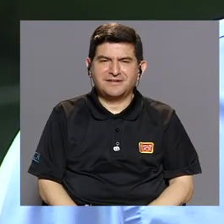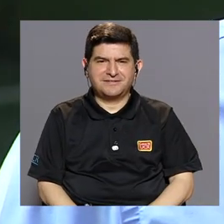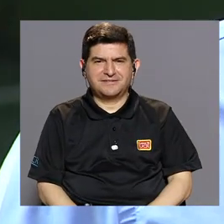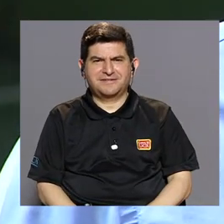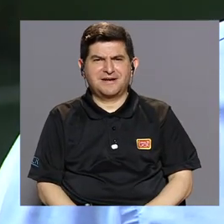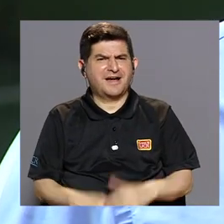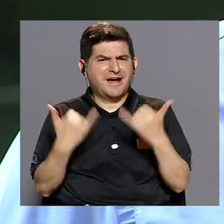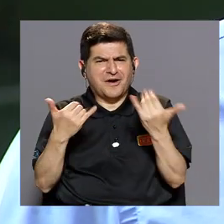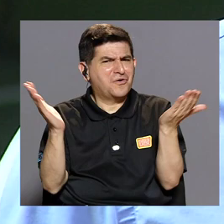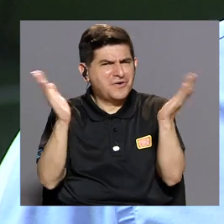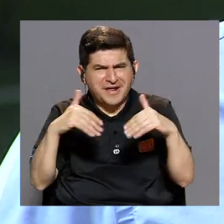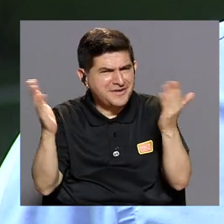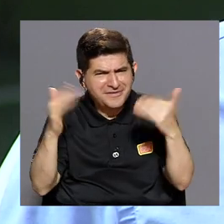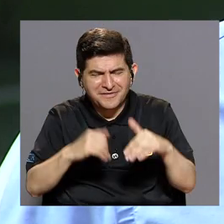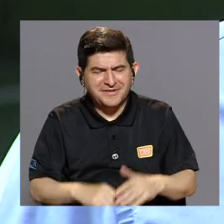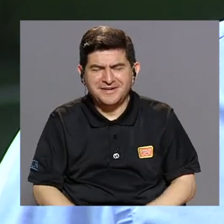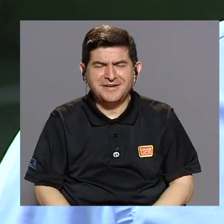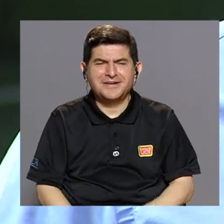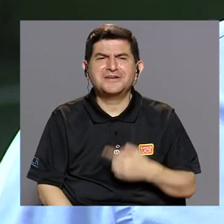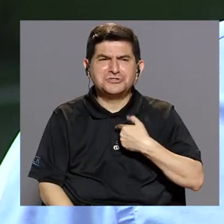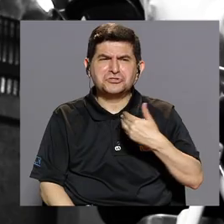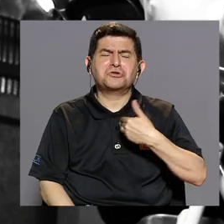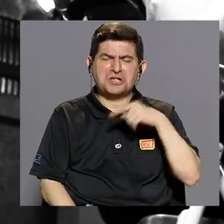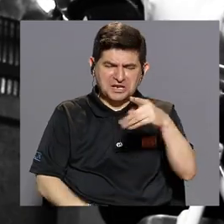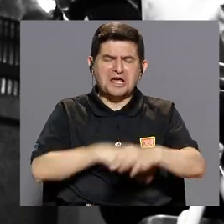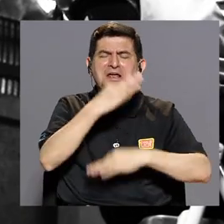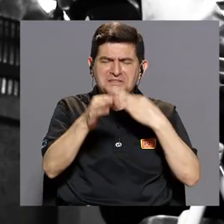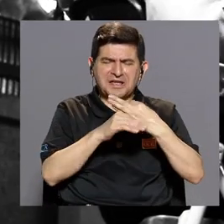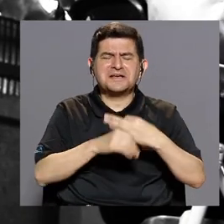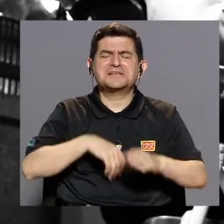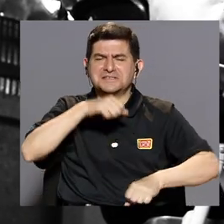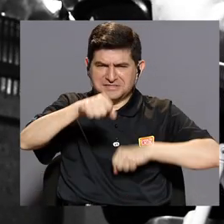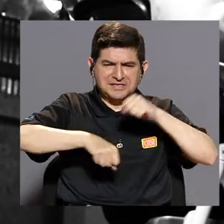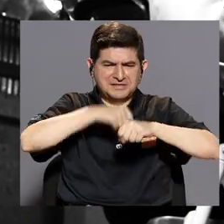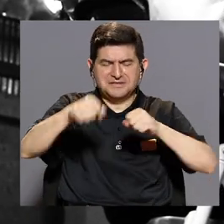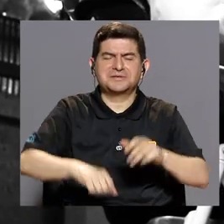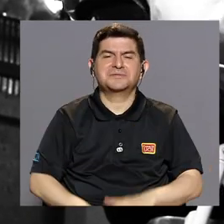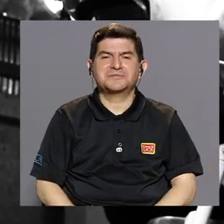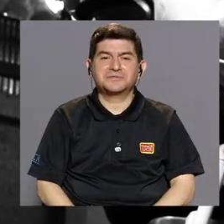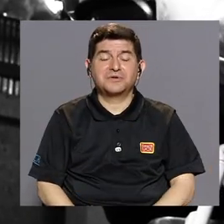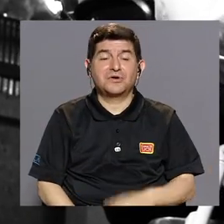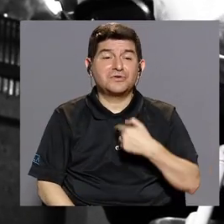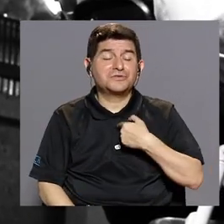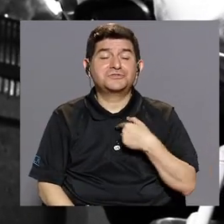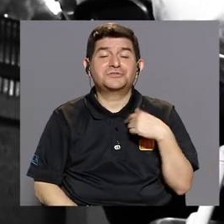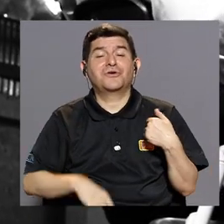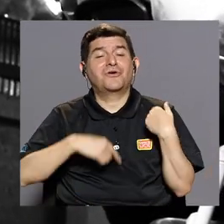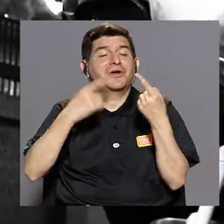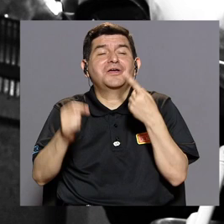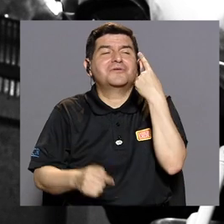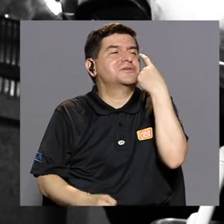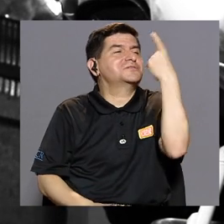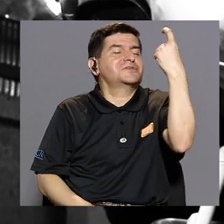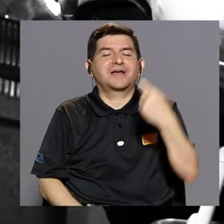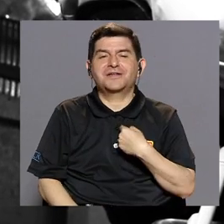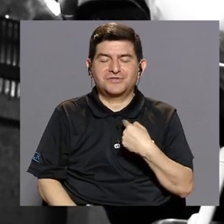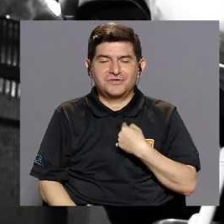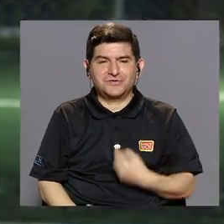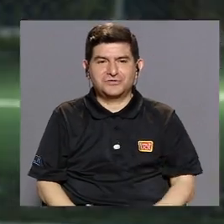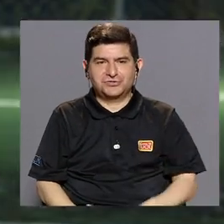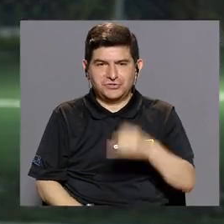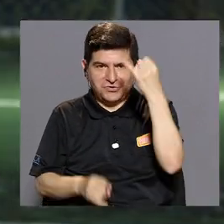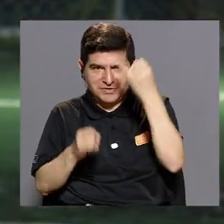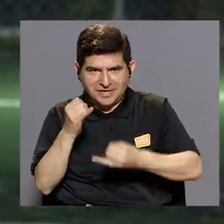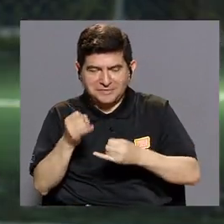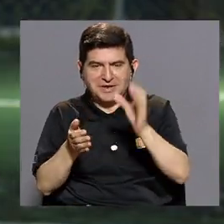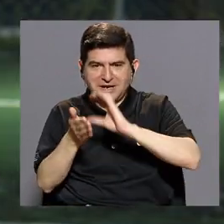voy a encontrar eso. No hay. Yo tuve una bicicleta, ¿sí? Yo tuve una bicicleta. Bueno, yo iba, pero ilusionadísima. Ponía el bolso, yo llegaba al